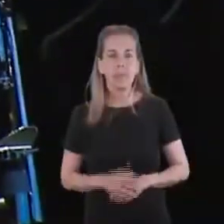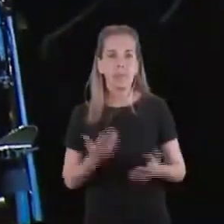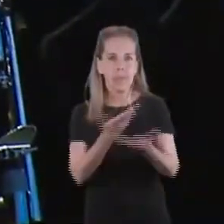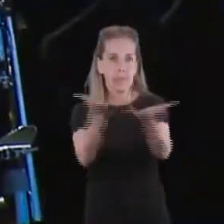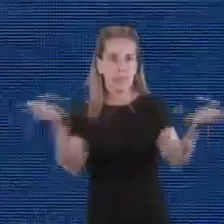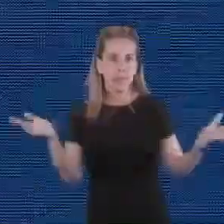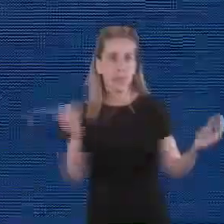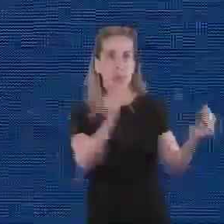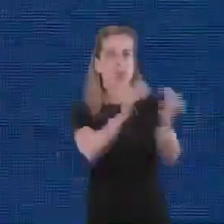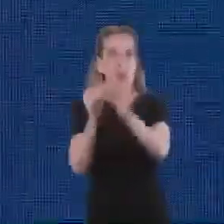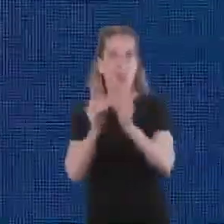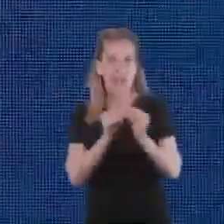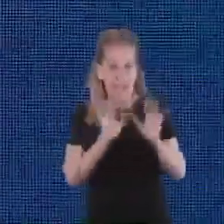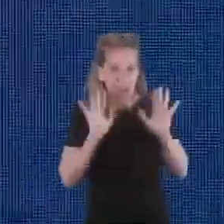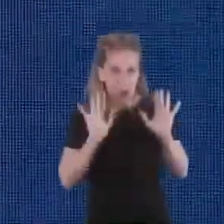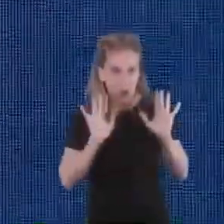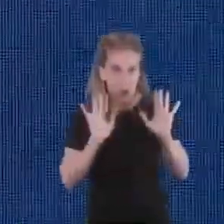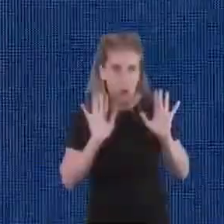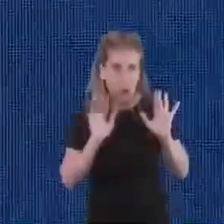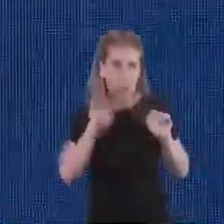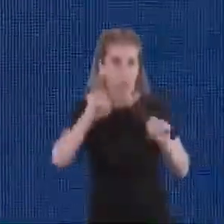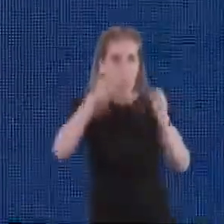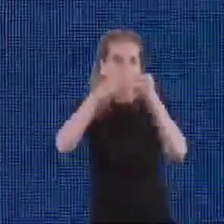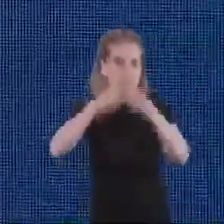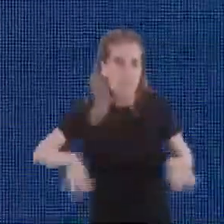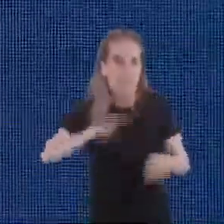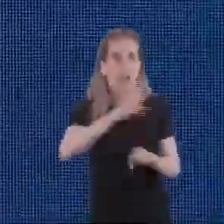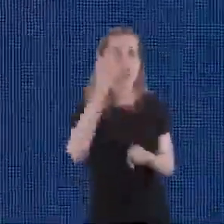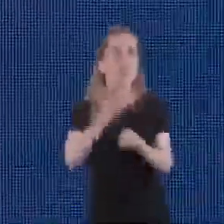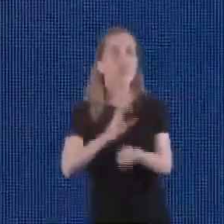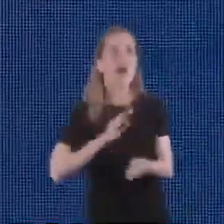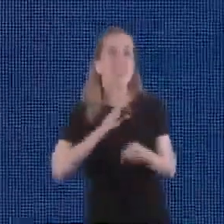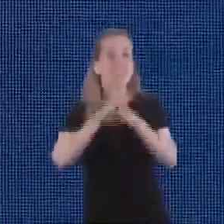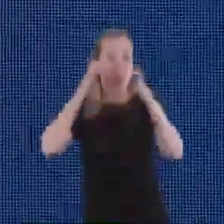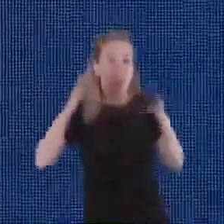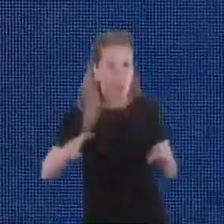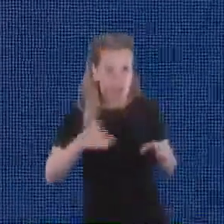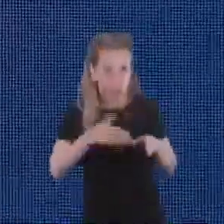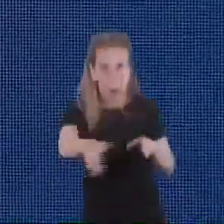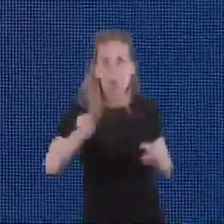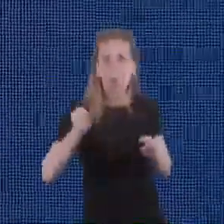Compañeros, empezamos el cuarto año. Transitémoslos con